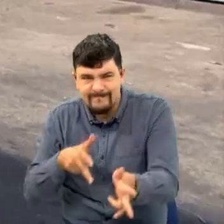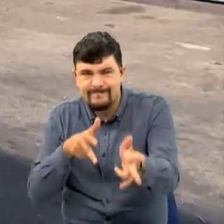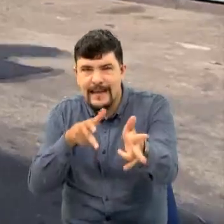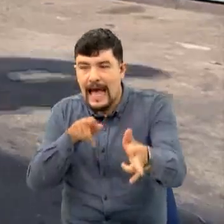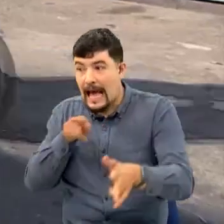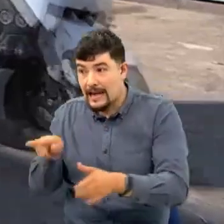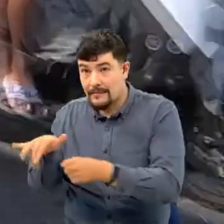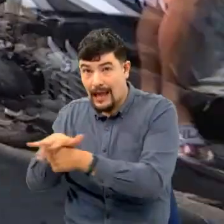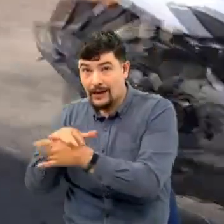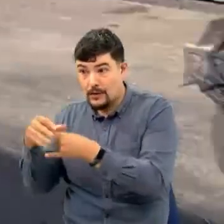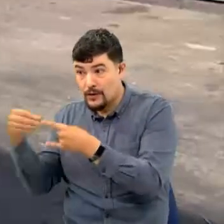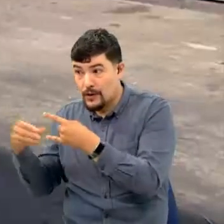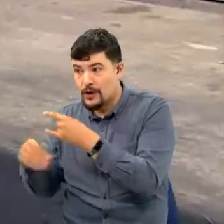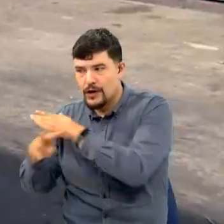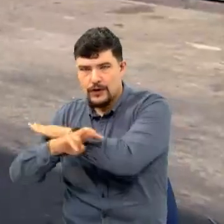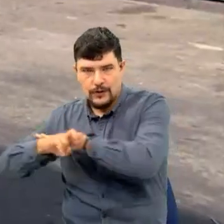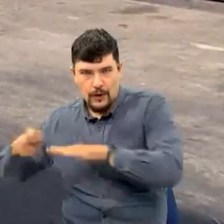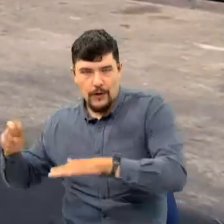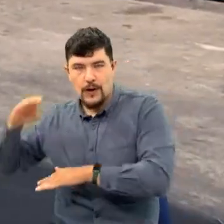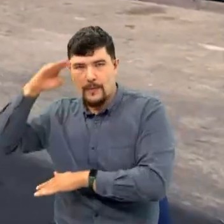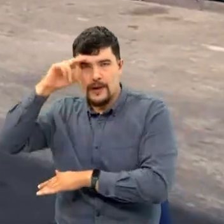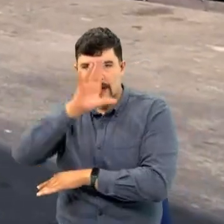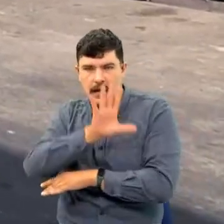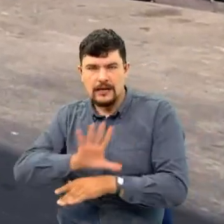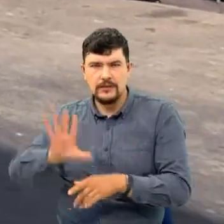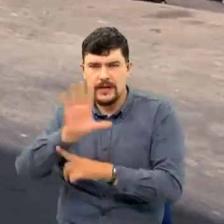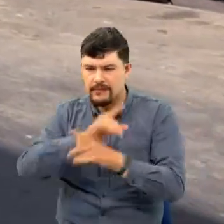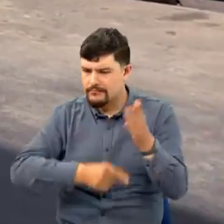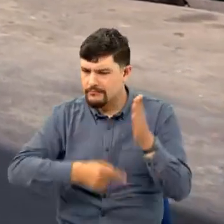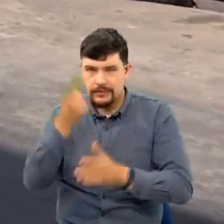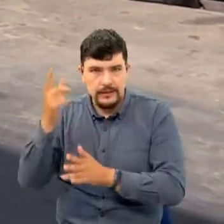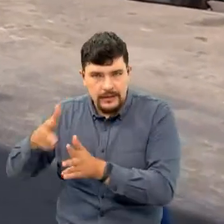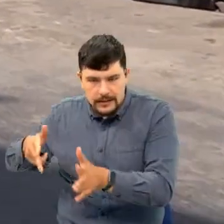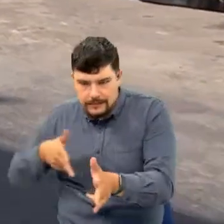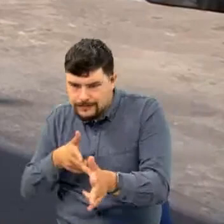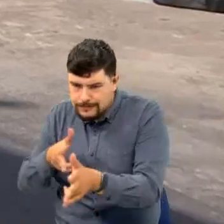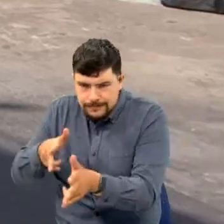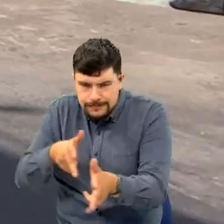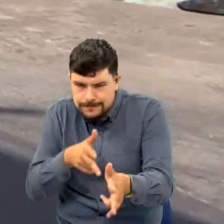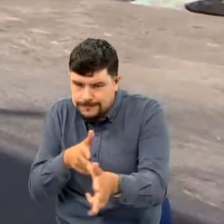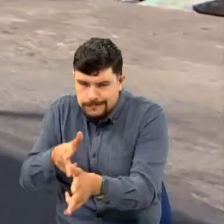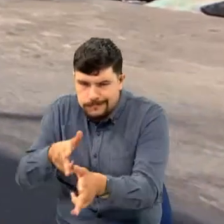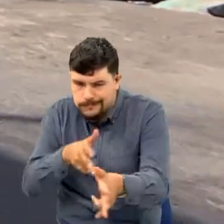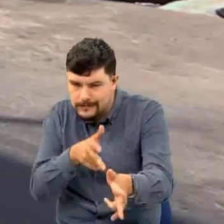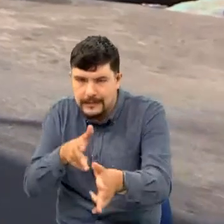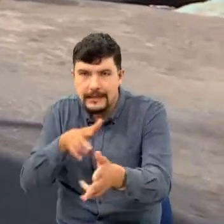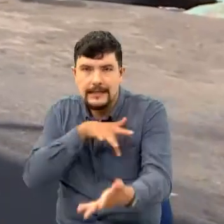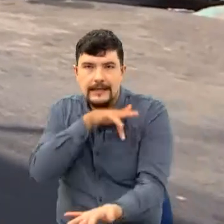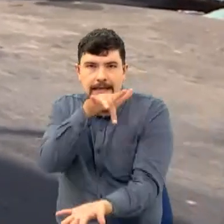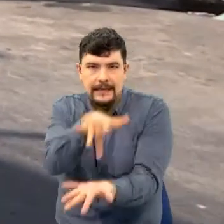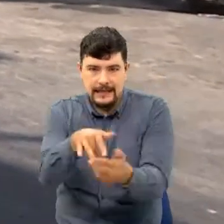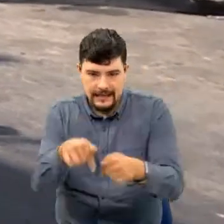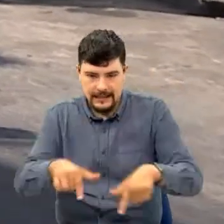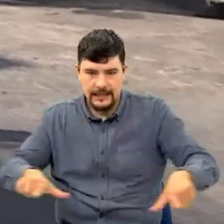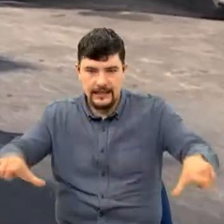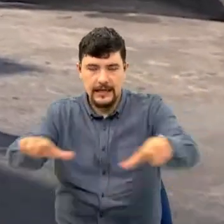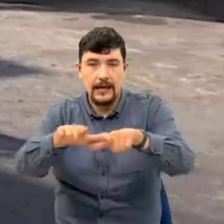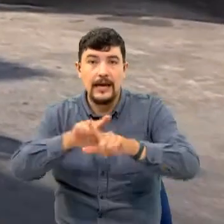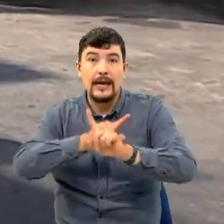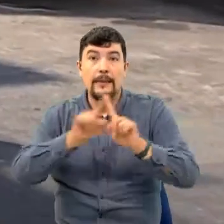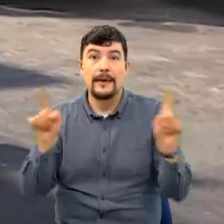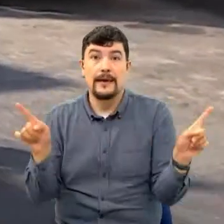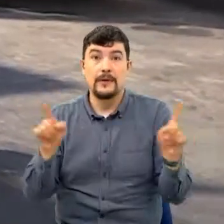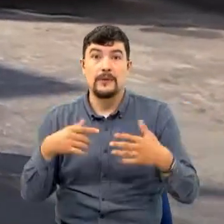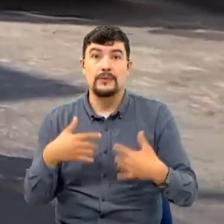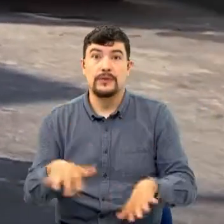hurto contra una persona. Los uniformados de inmediato emprenden pues la persecución a estos dos delincuentes. Llegan hasta acá, pero